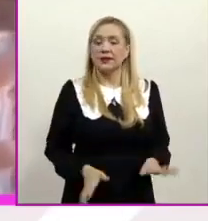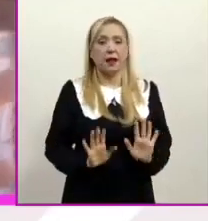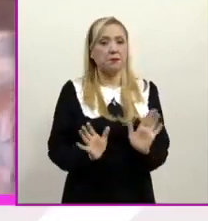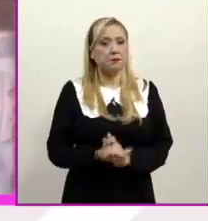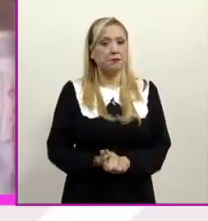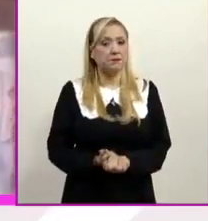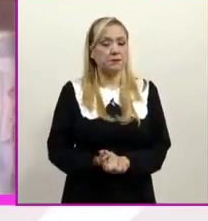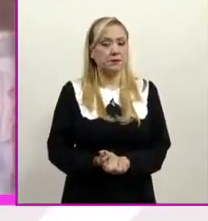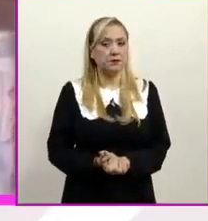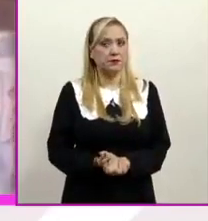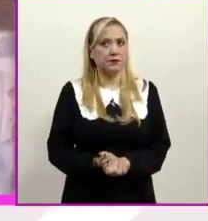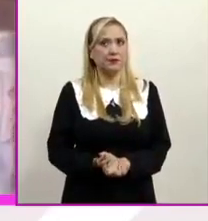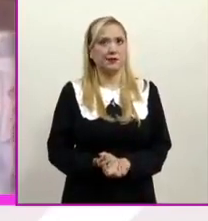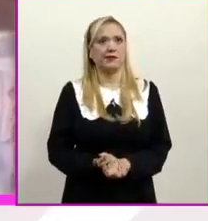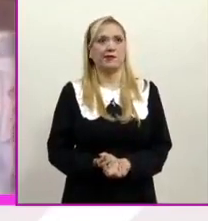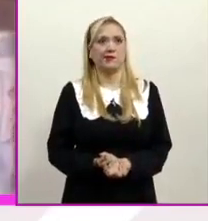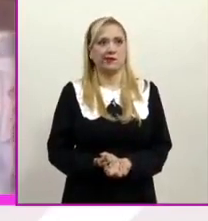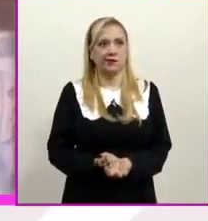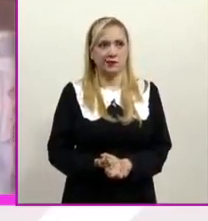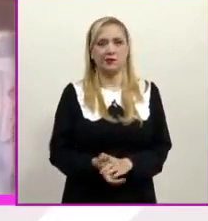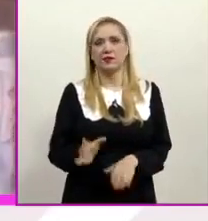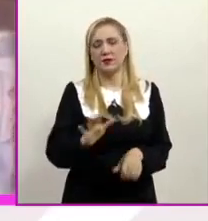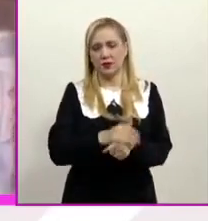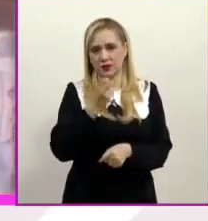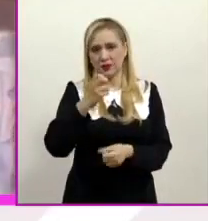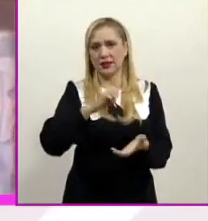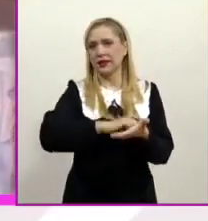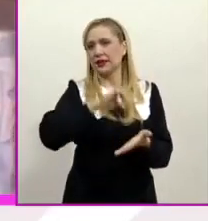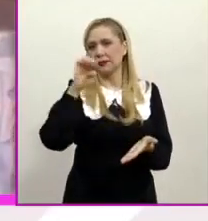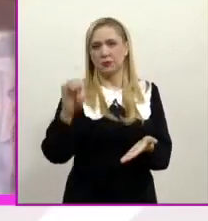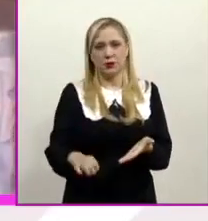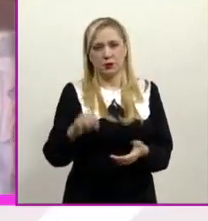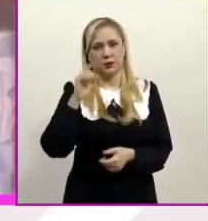Entonces, en ese sentido, por ejemplo,